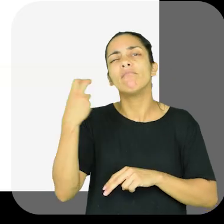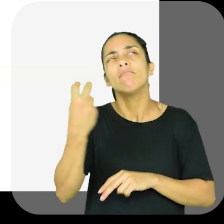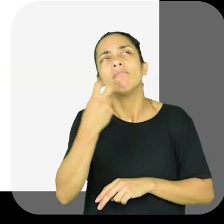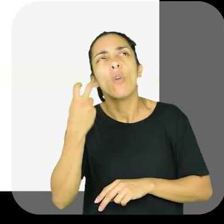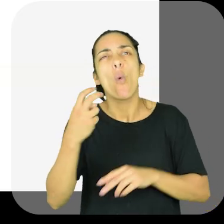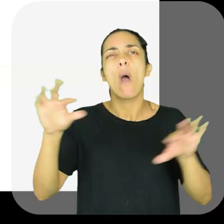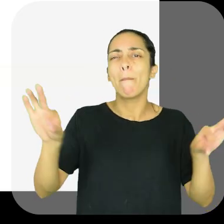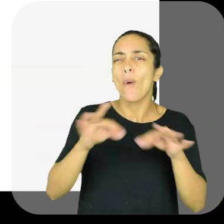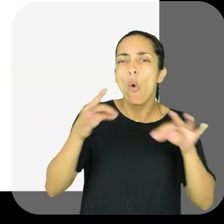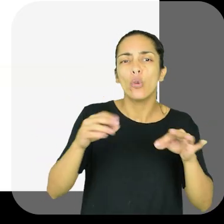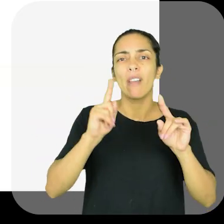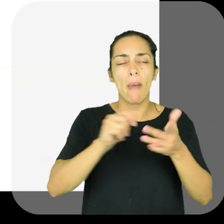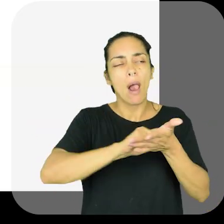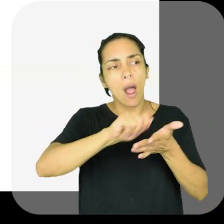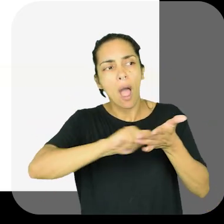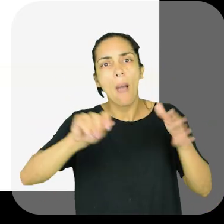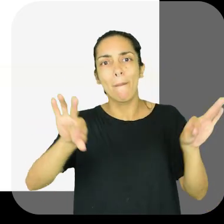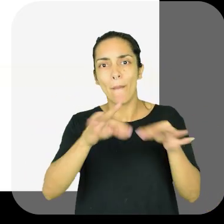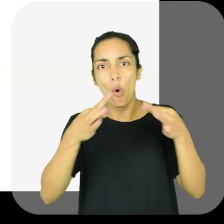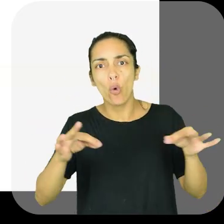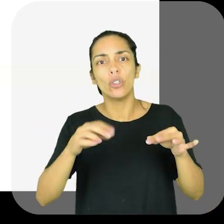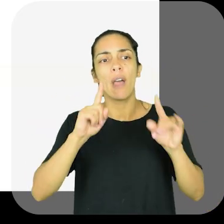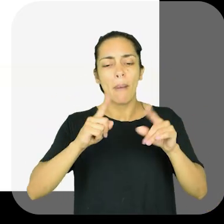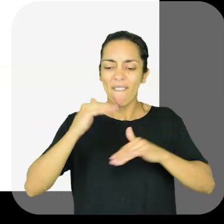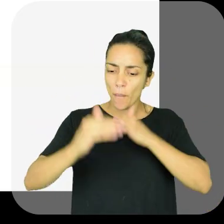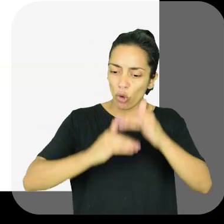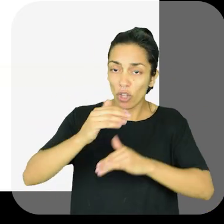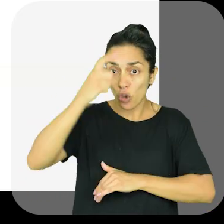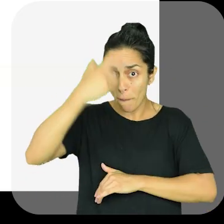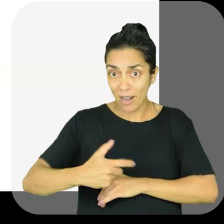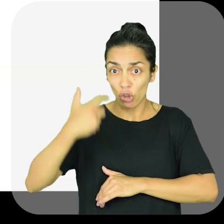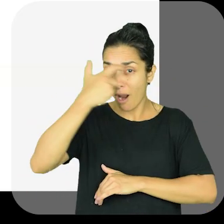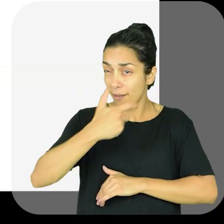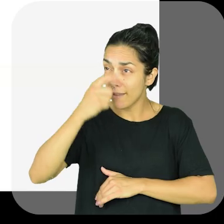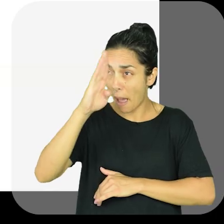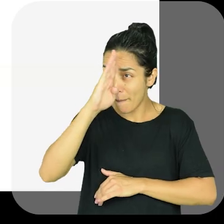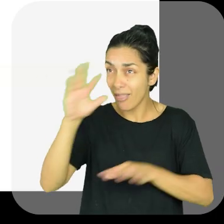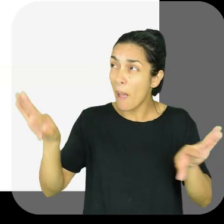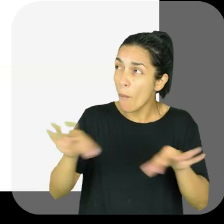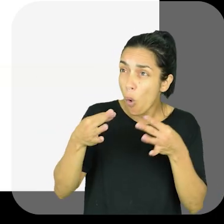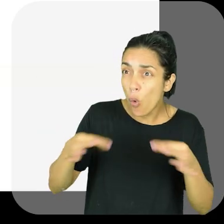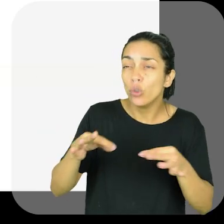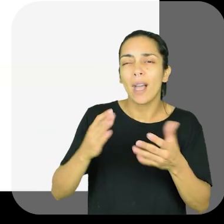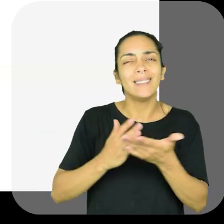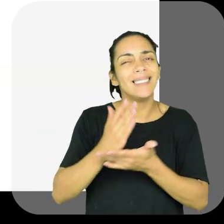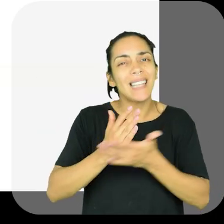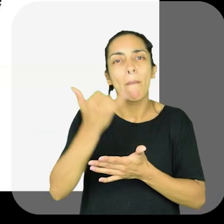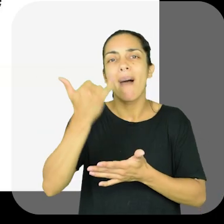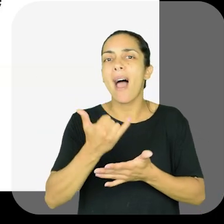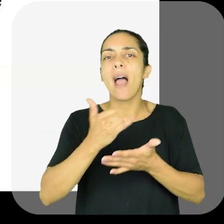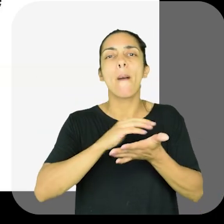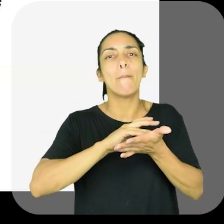y las partituras musicales y los procesos formativos estén mediados por la musicografía